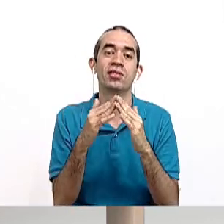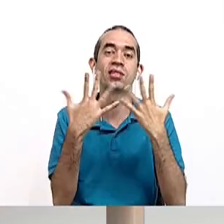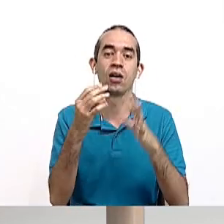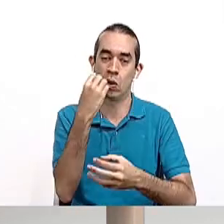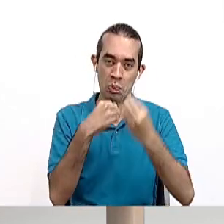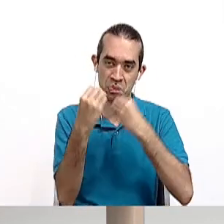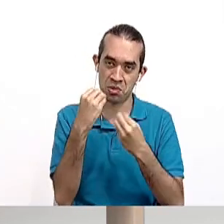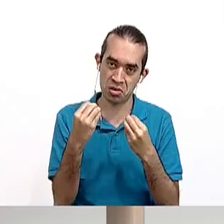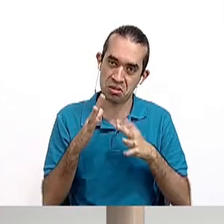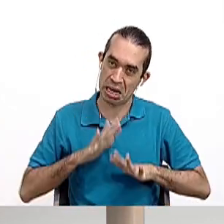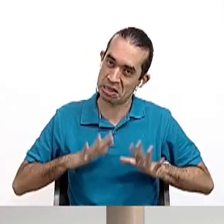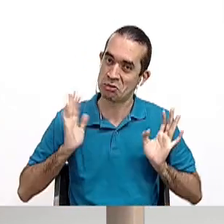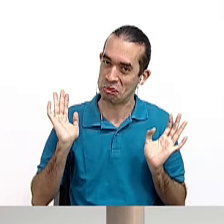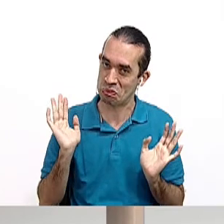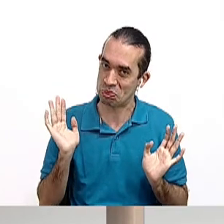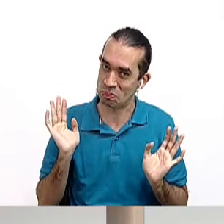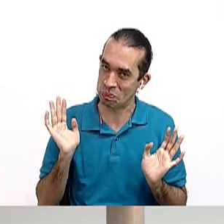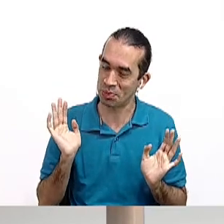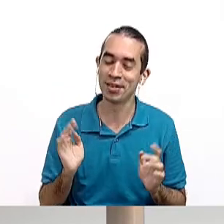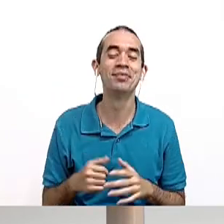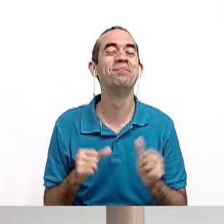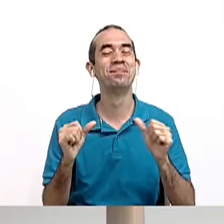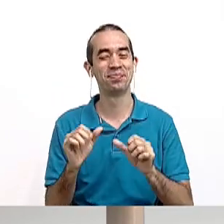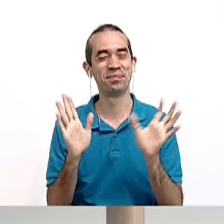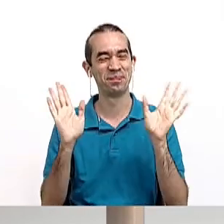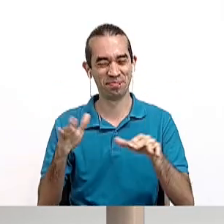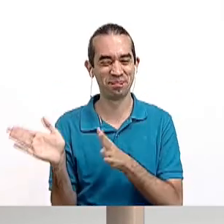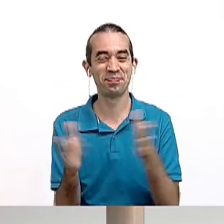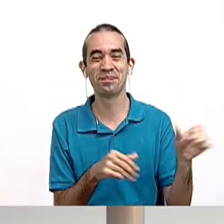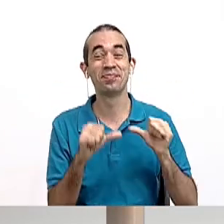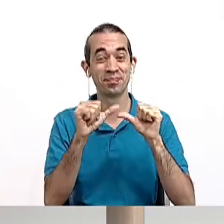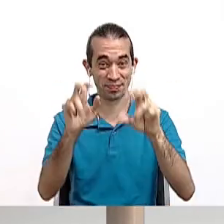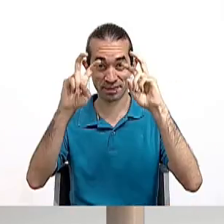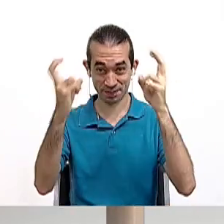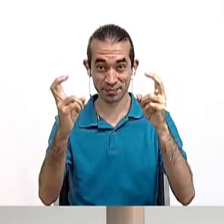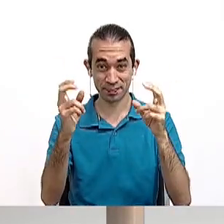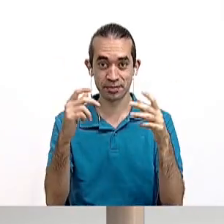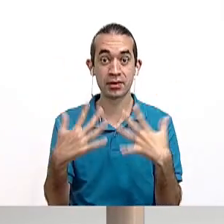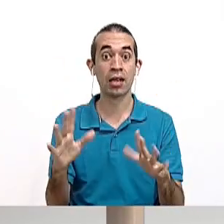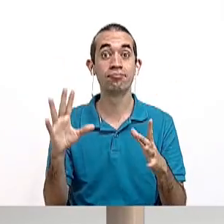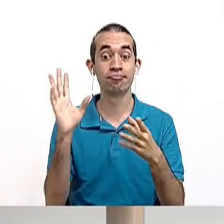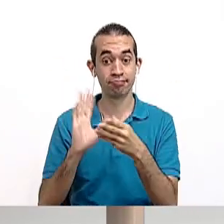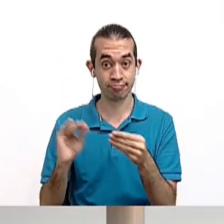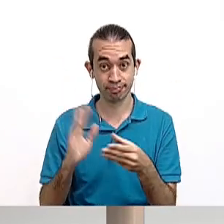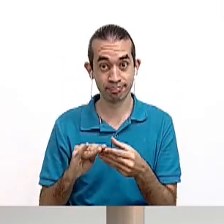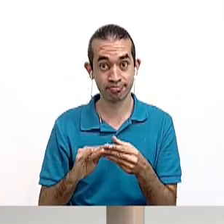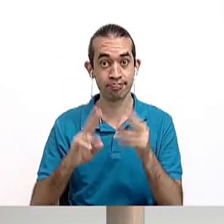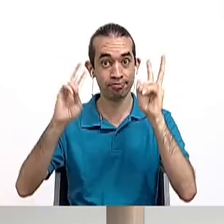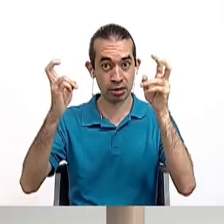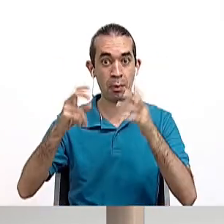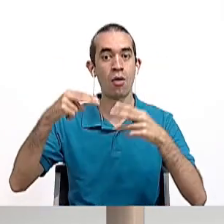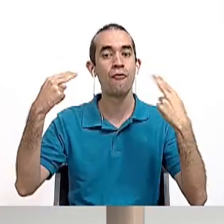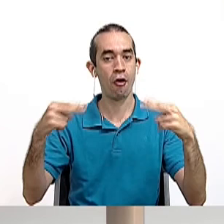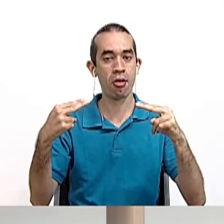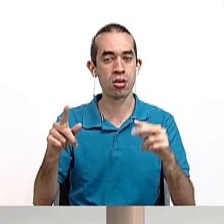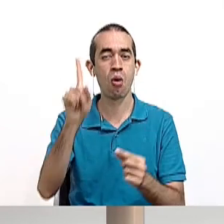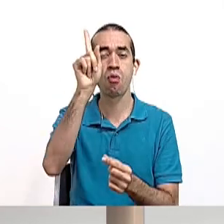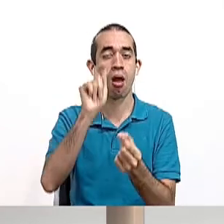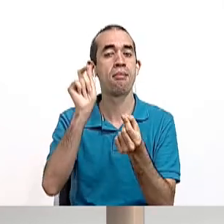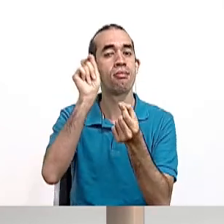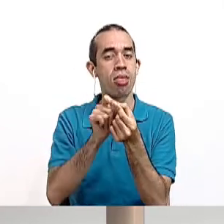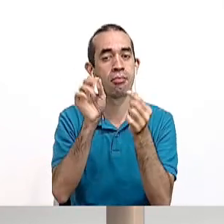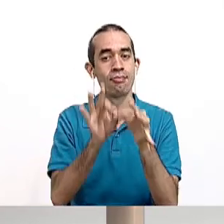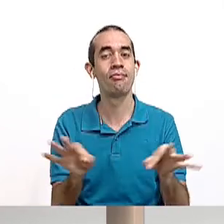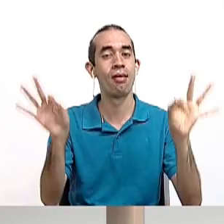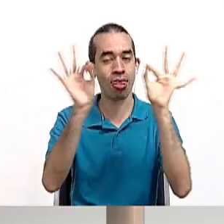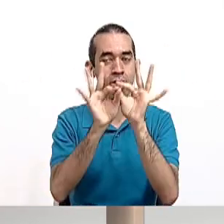entonces estamos tranquilos. Bueno, continuemos con nuestro tema. Hablamos sobre la noticia, ¿recuerdan? Y hay un detalle muy importante que